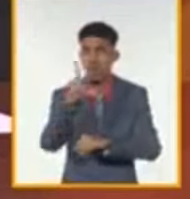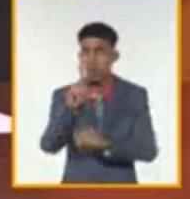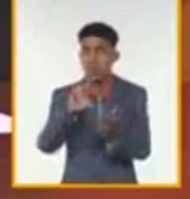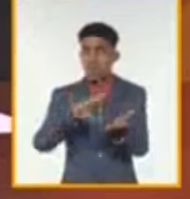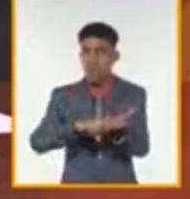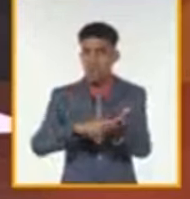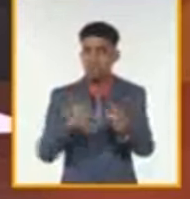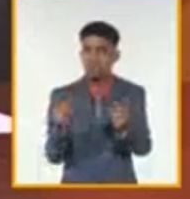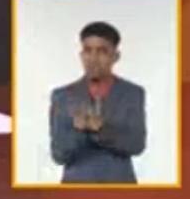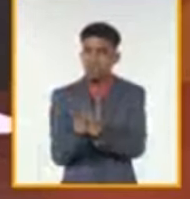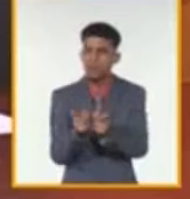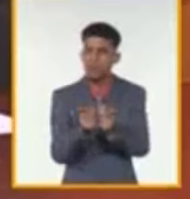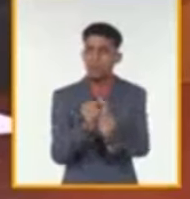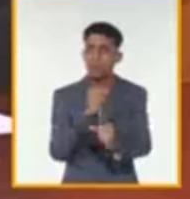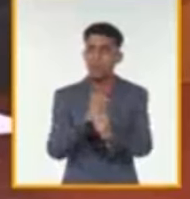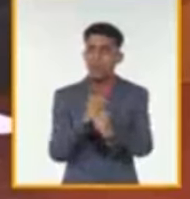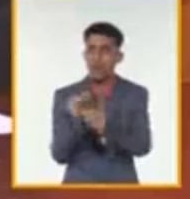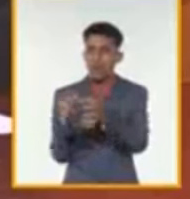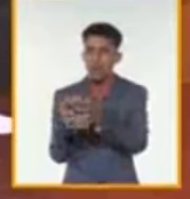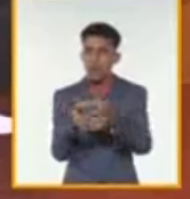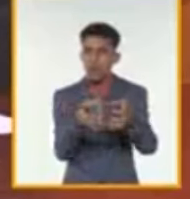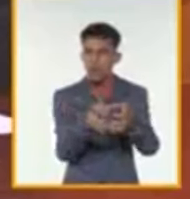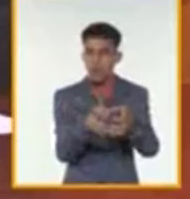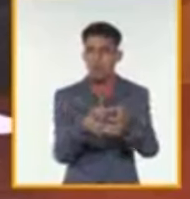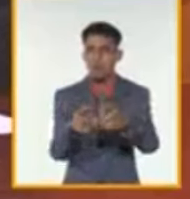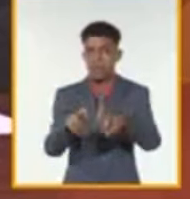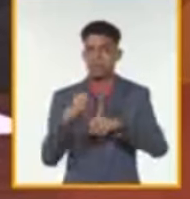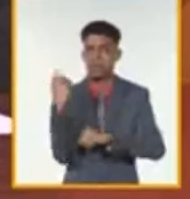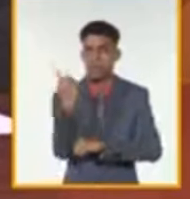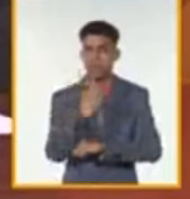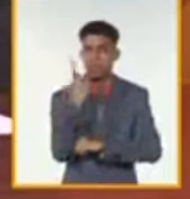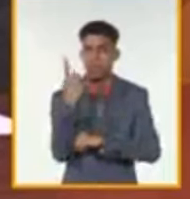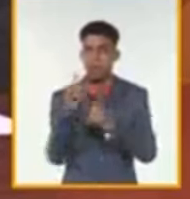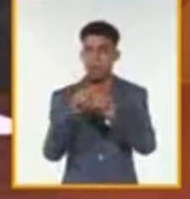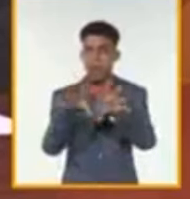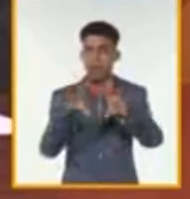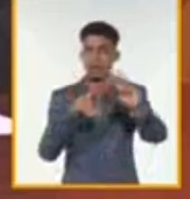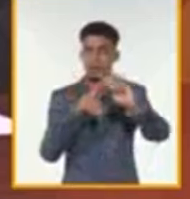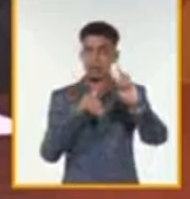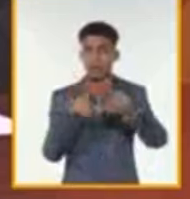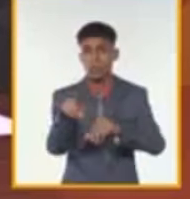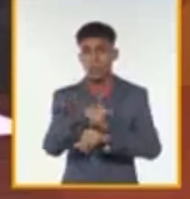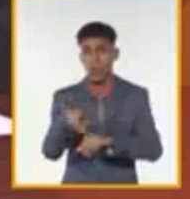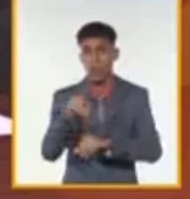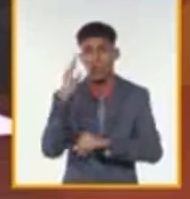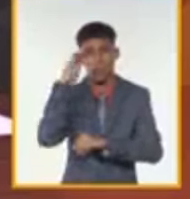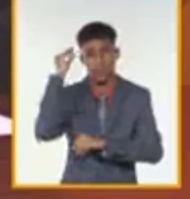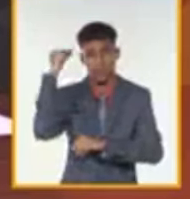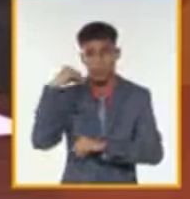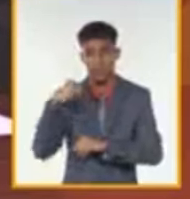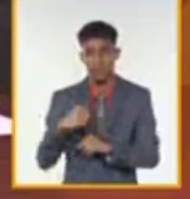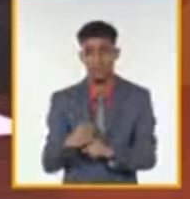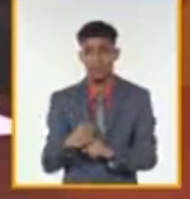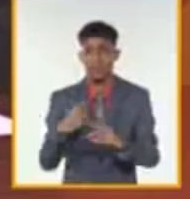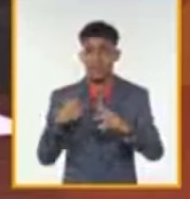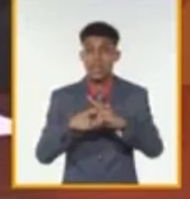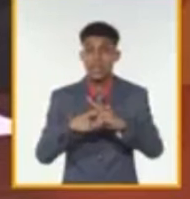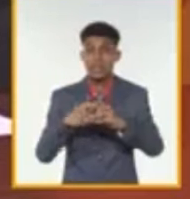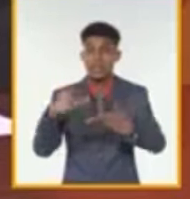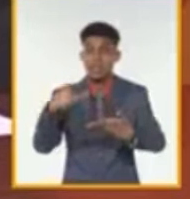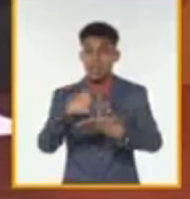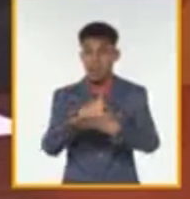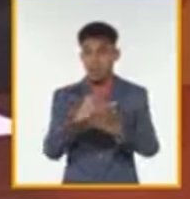resúmenes del trabajo de las comisiones permanentes de trabajo de la asamblea nacional del poder popular y después Desde el miércoles hasta el